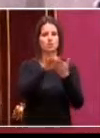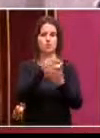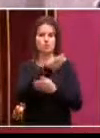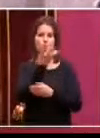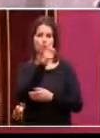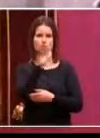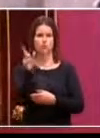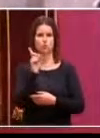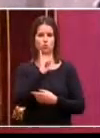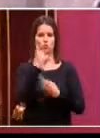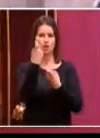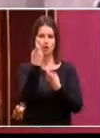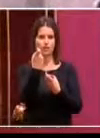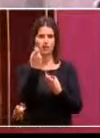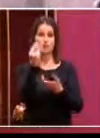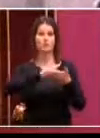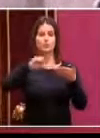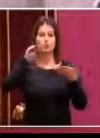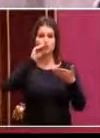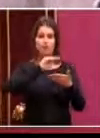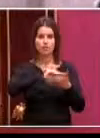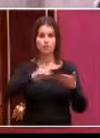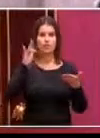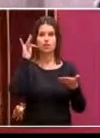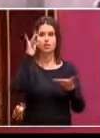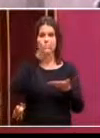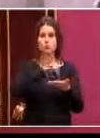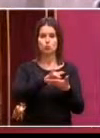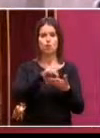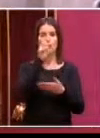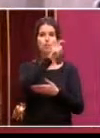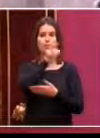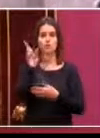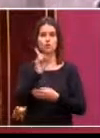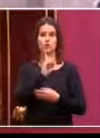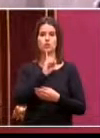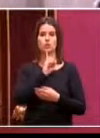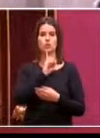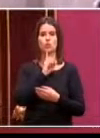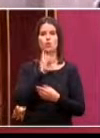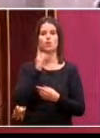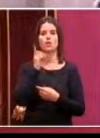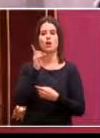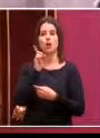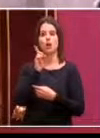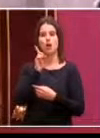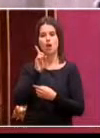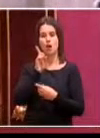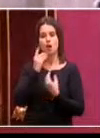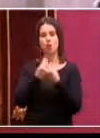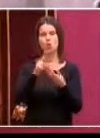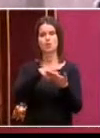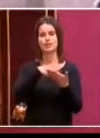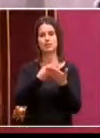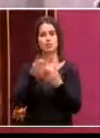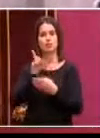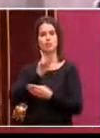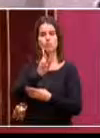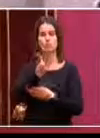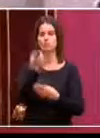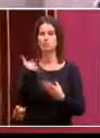que así lo necesitase, sino que muchas veces, en muchas ocasiones, cuando viene la persona y cuando viene ya la especialista, ya no